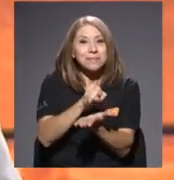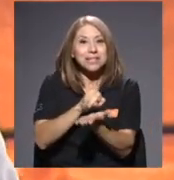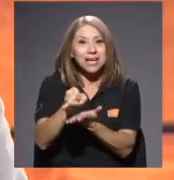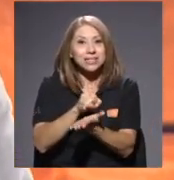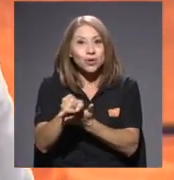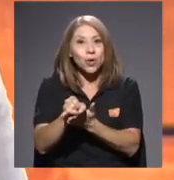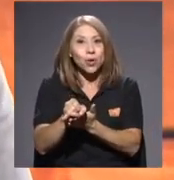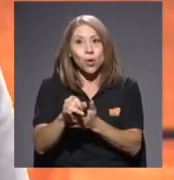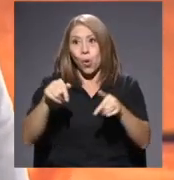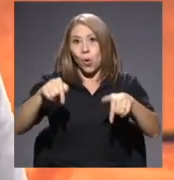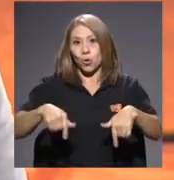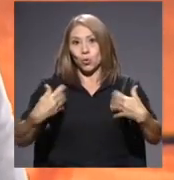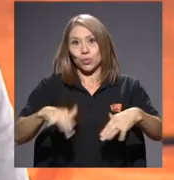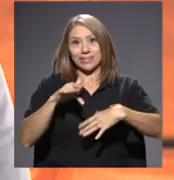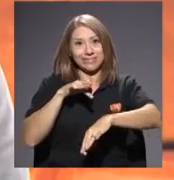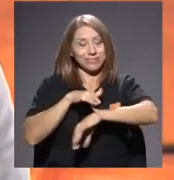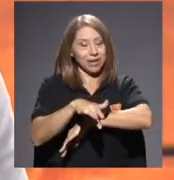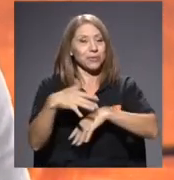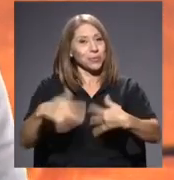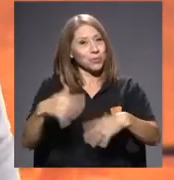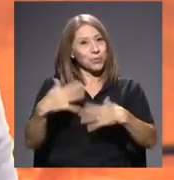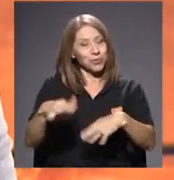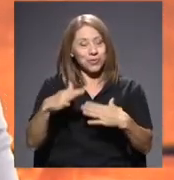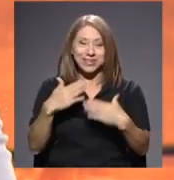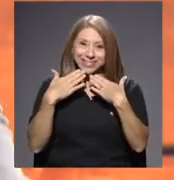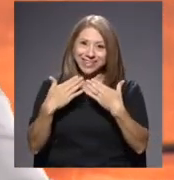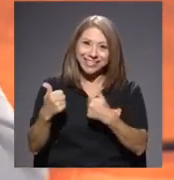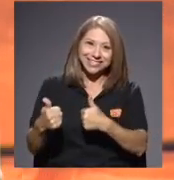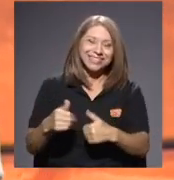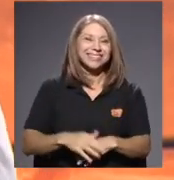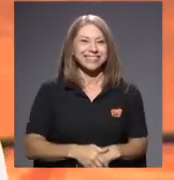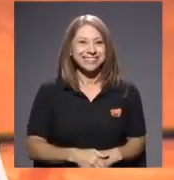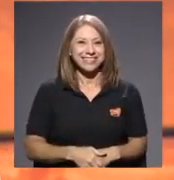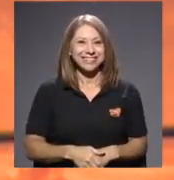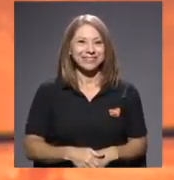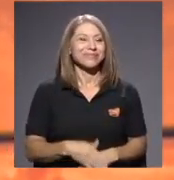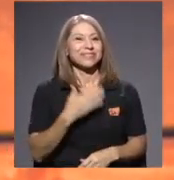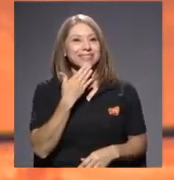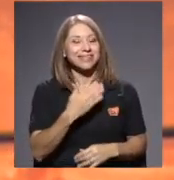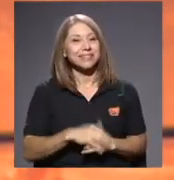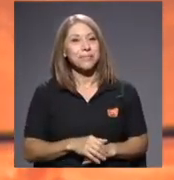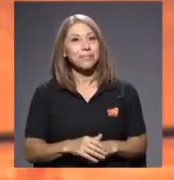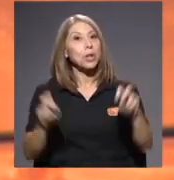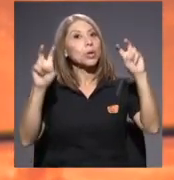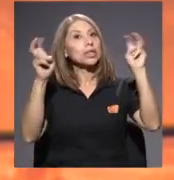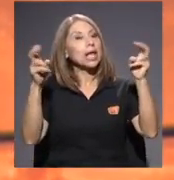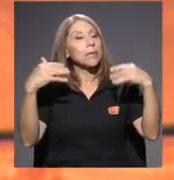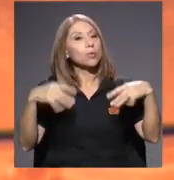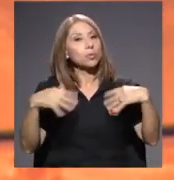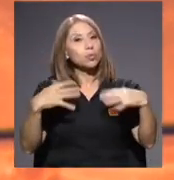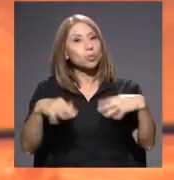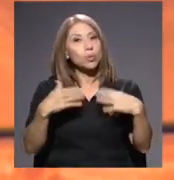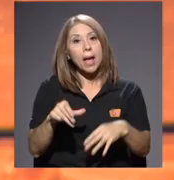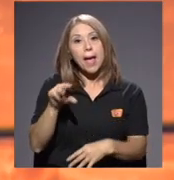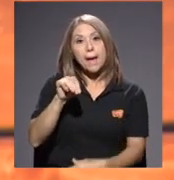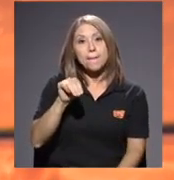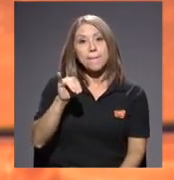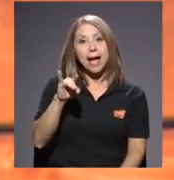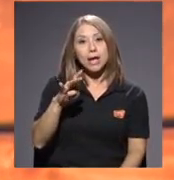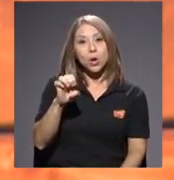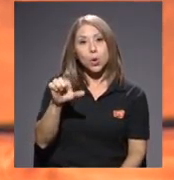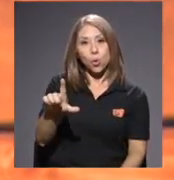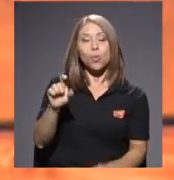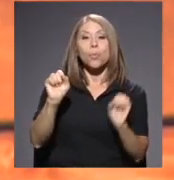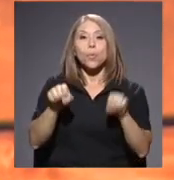que es meritorio. Y muchas gracias, buena nota, la verdad. Gracias. Nuestro gran tema, y yo creo que Michael puede un poco hablar sobre eso, y